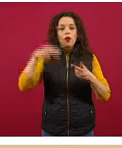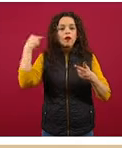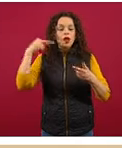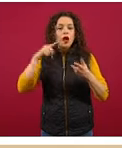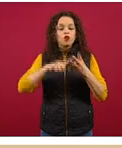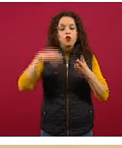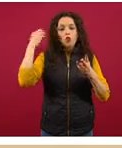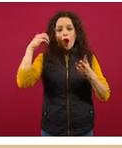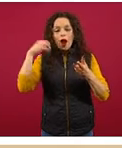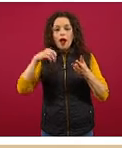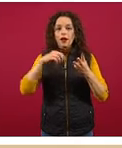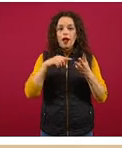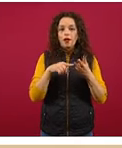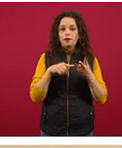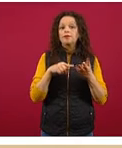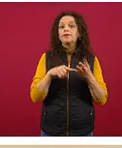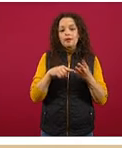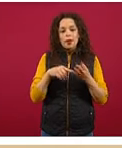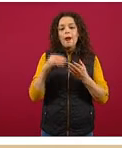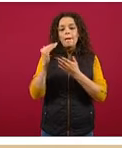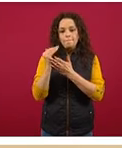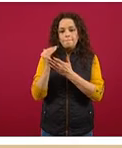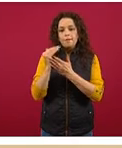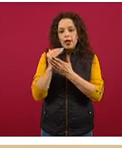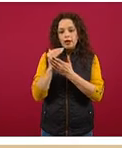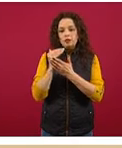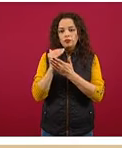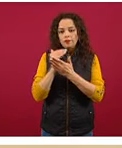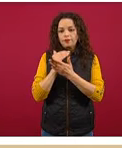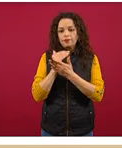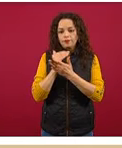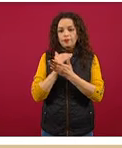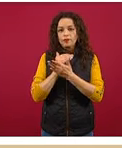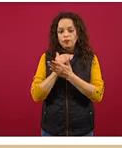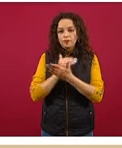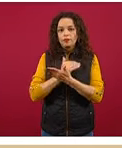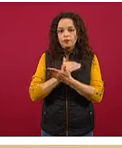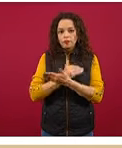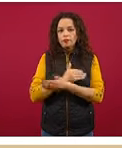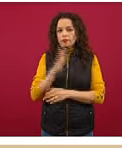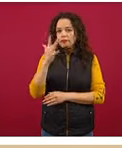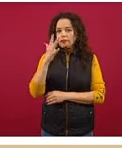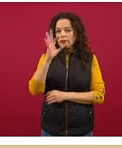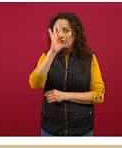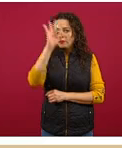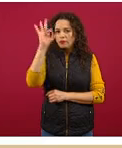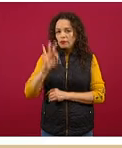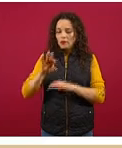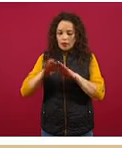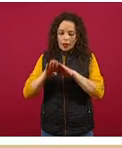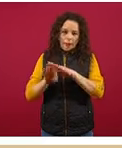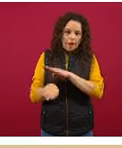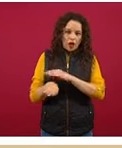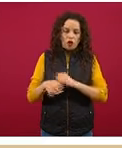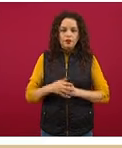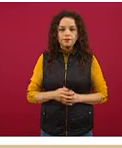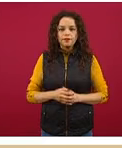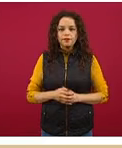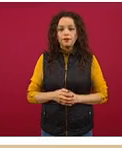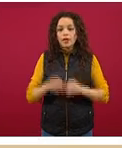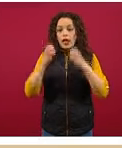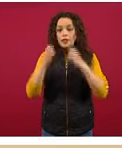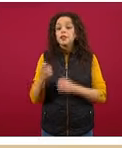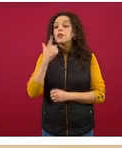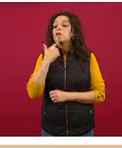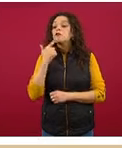reportado el menor de los avances, que va por debajo del 50%, bueno, están en rojo